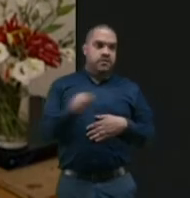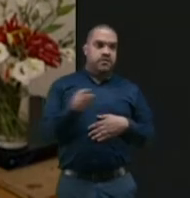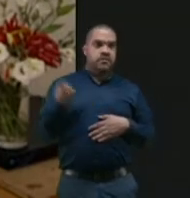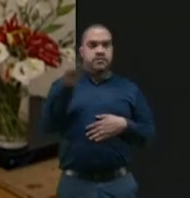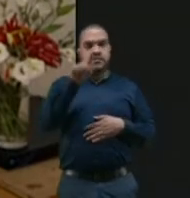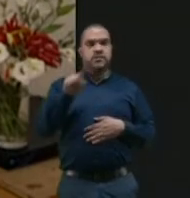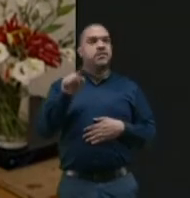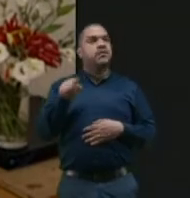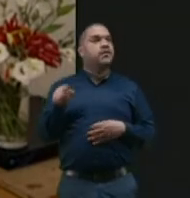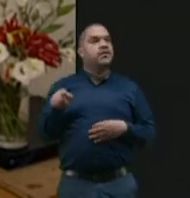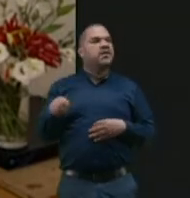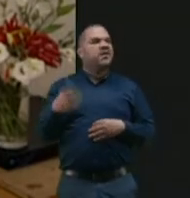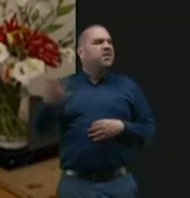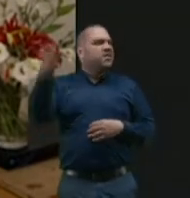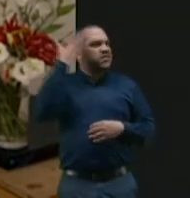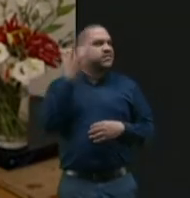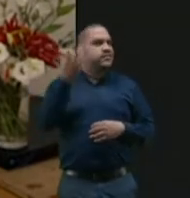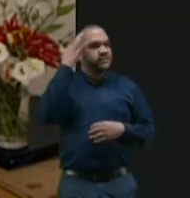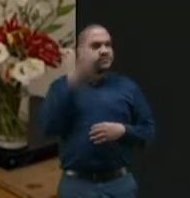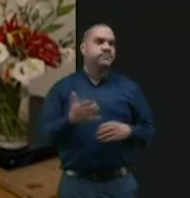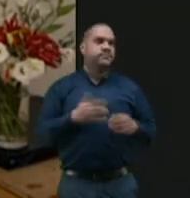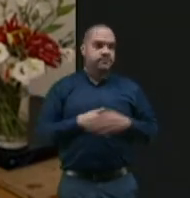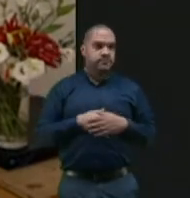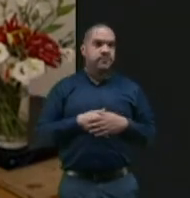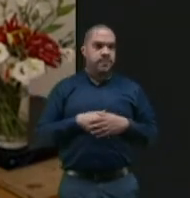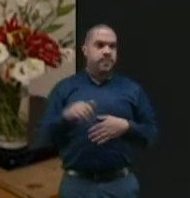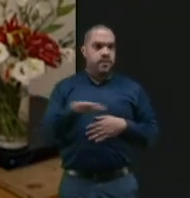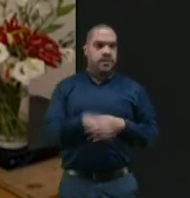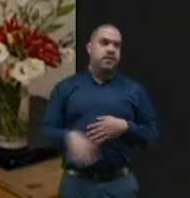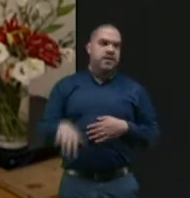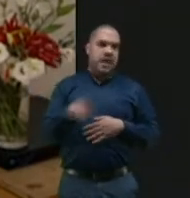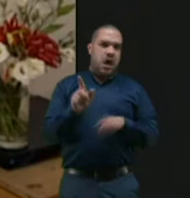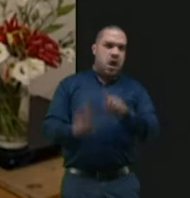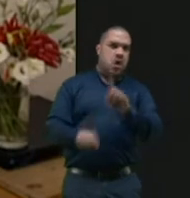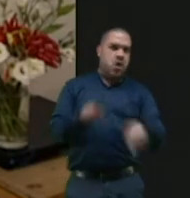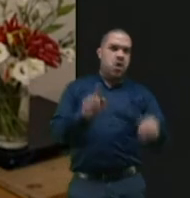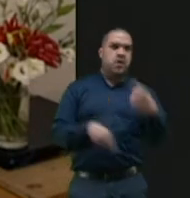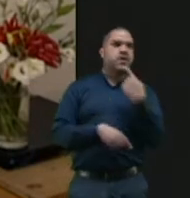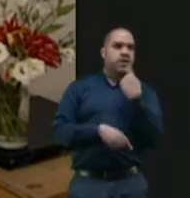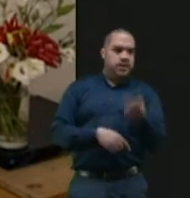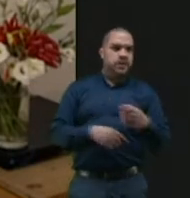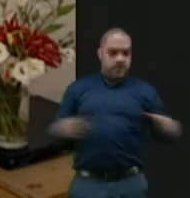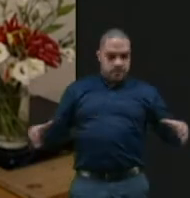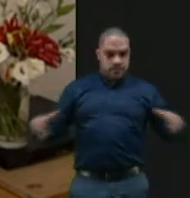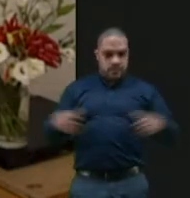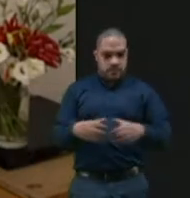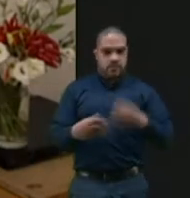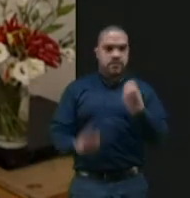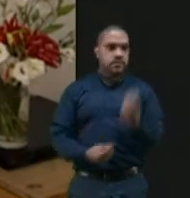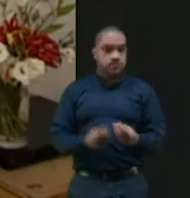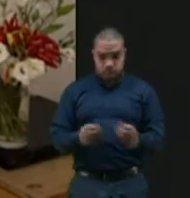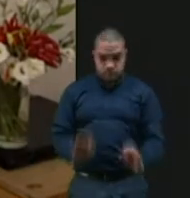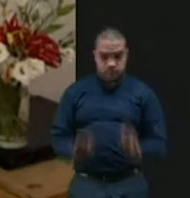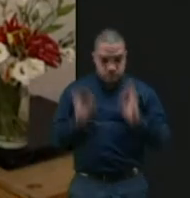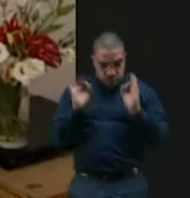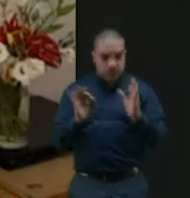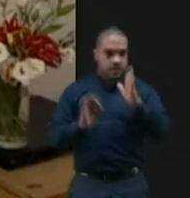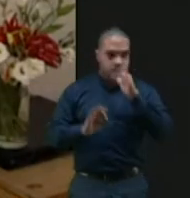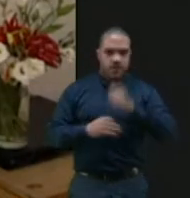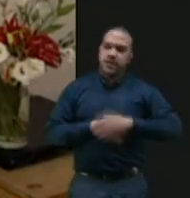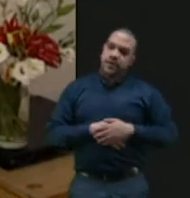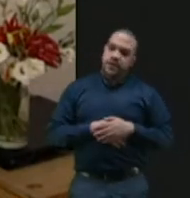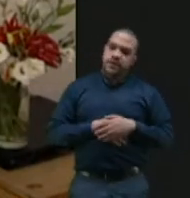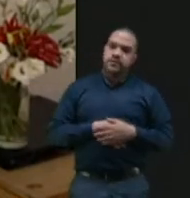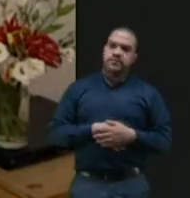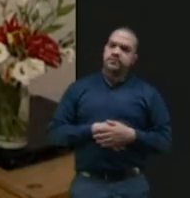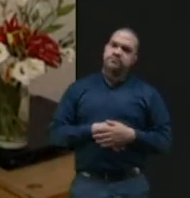Y les pregunté, ¿por qué? ¿Qué pasó? Muchos de ellos dijeron, el equipo no estuvo bien. Y les pregunté, bueno, entonces, ¿a qué